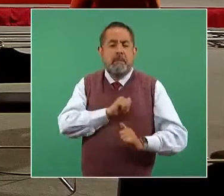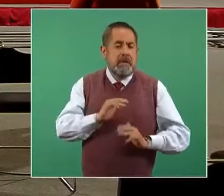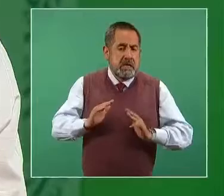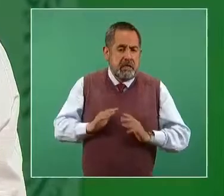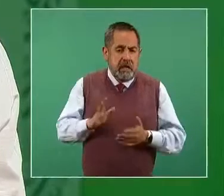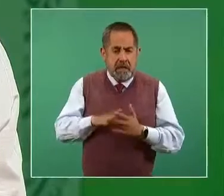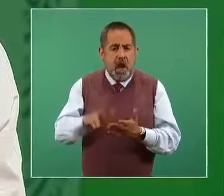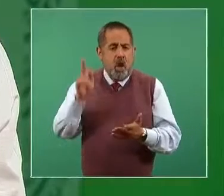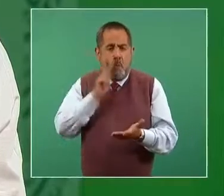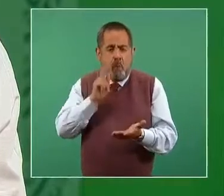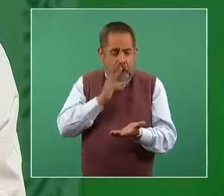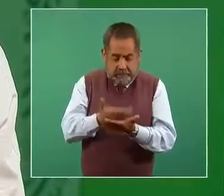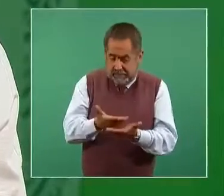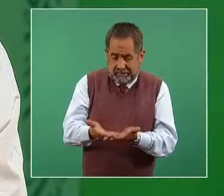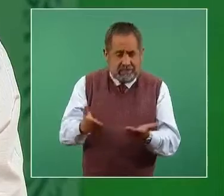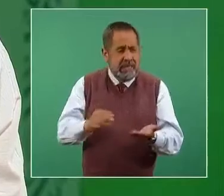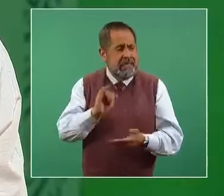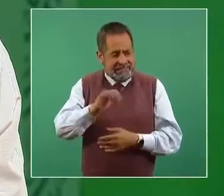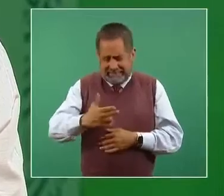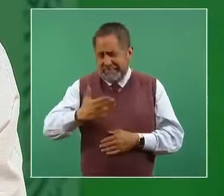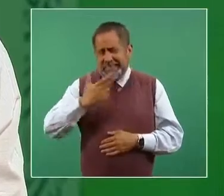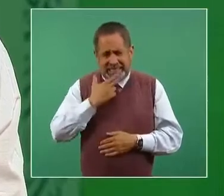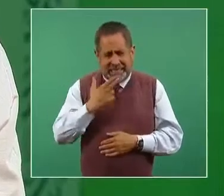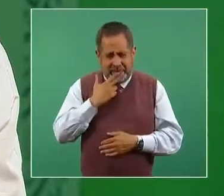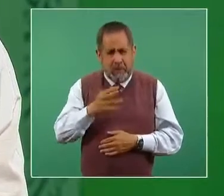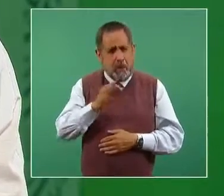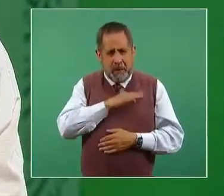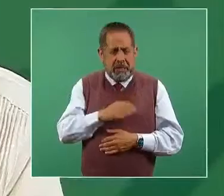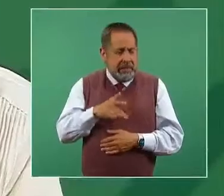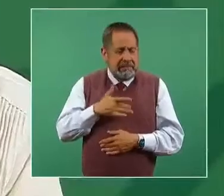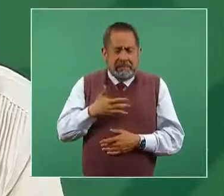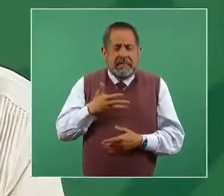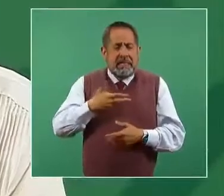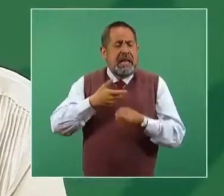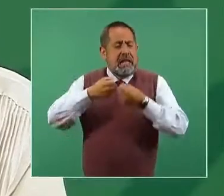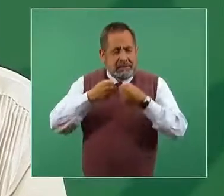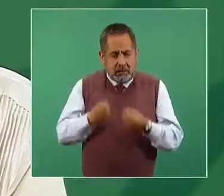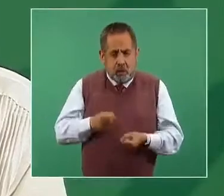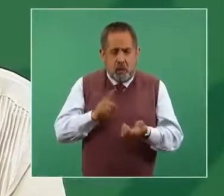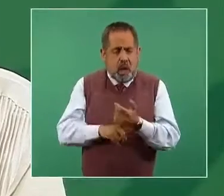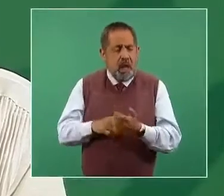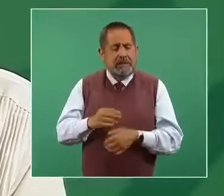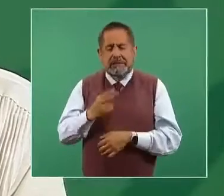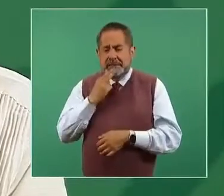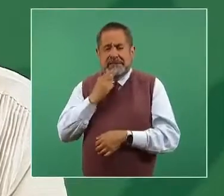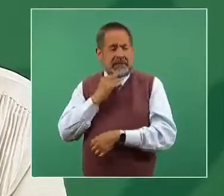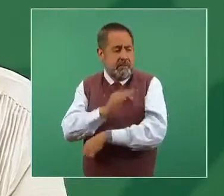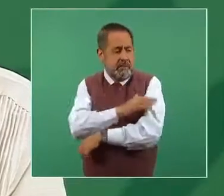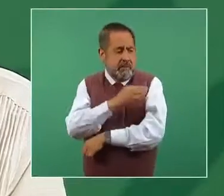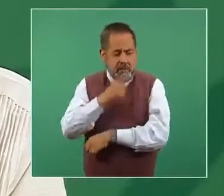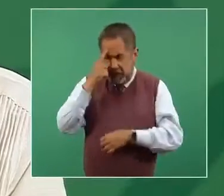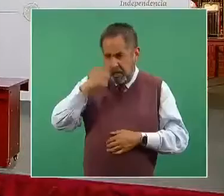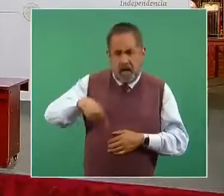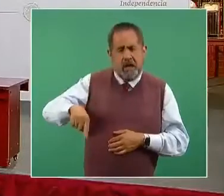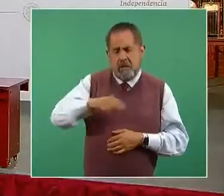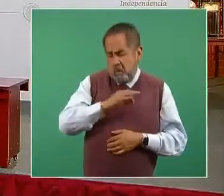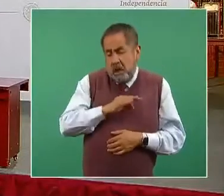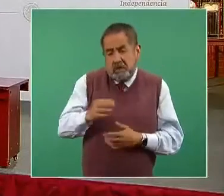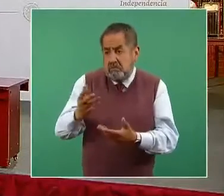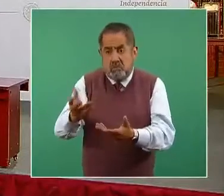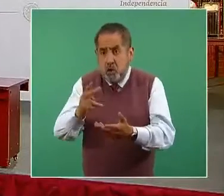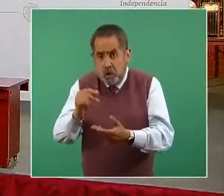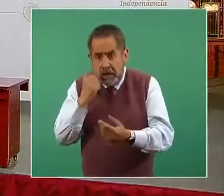la evidencia y la convicción de que se trata de vacunas seguras que seguirán siendo igual de eficaces que el resto de las vacunas.